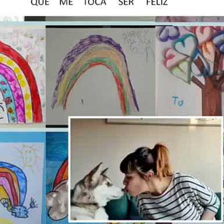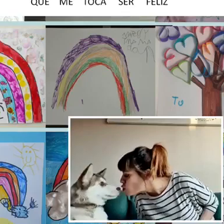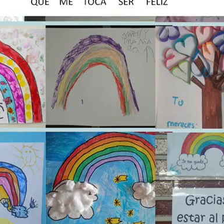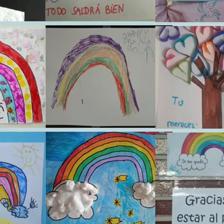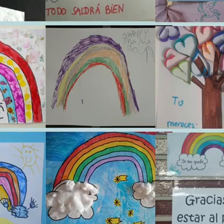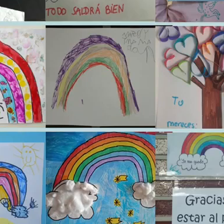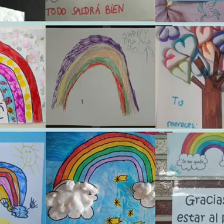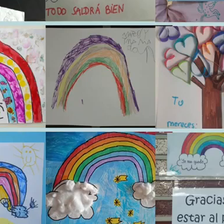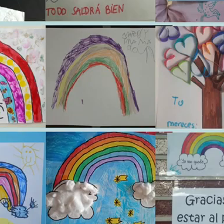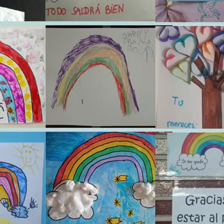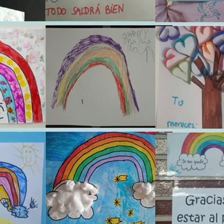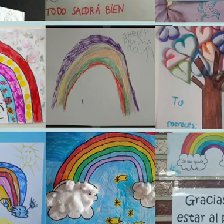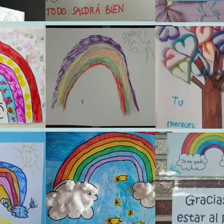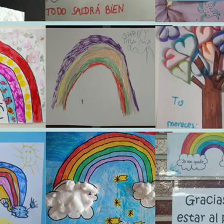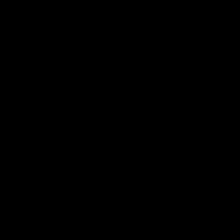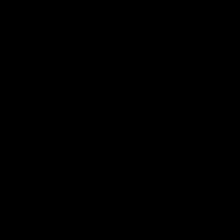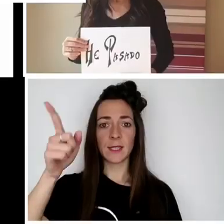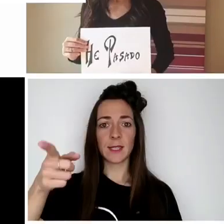feliz.